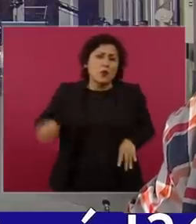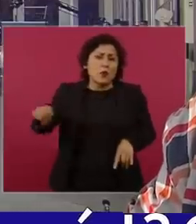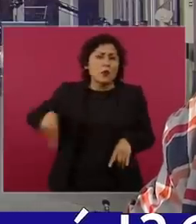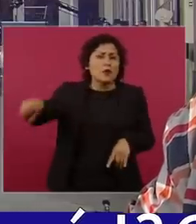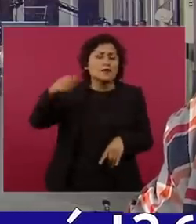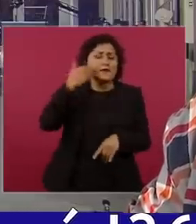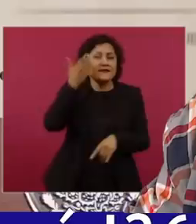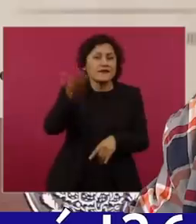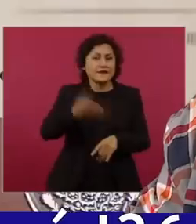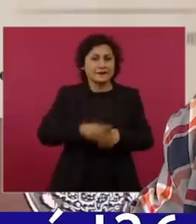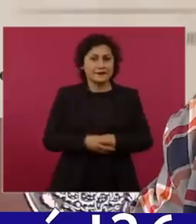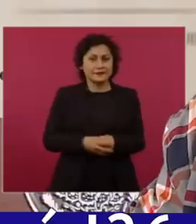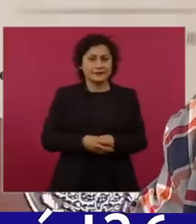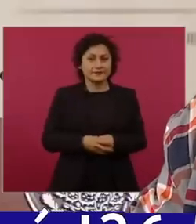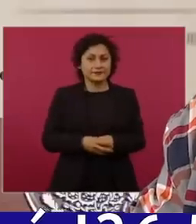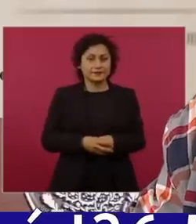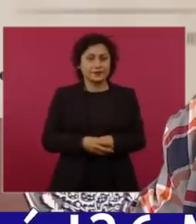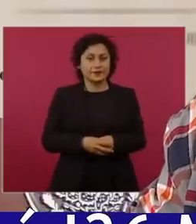Los